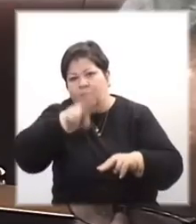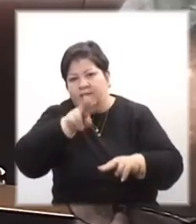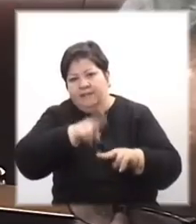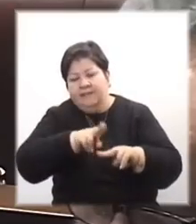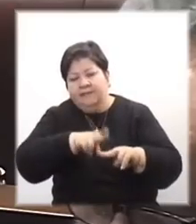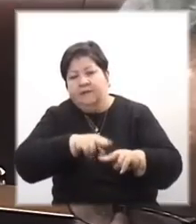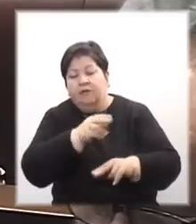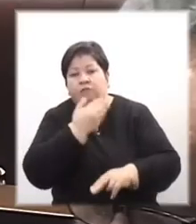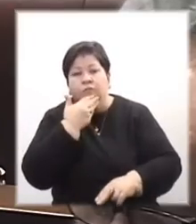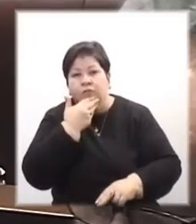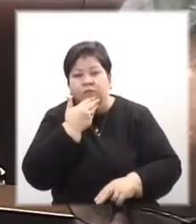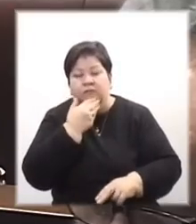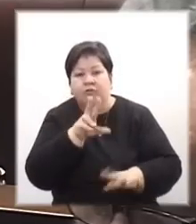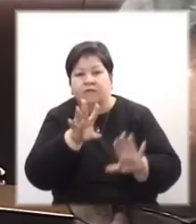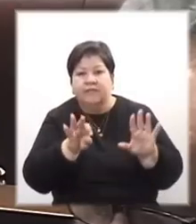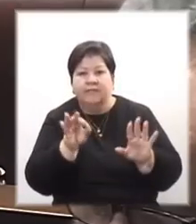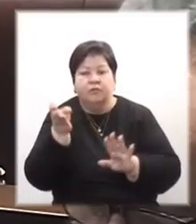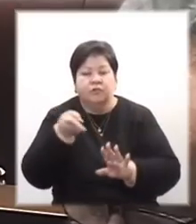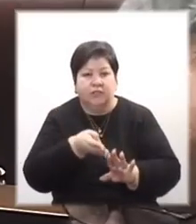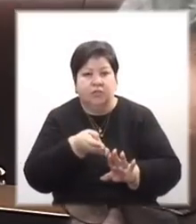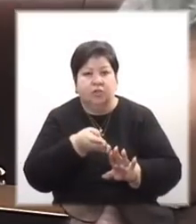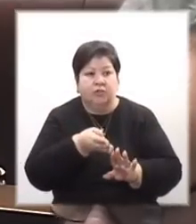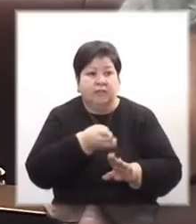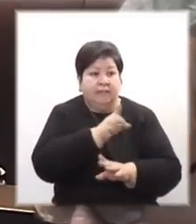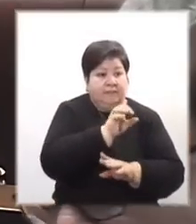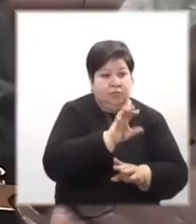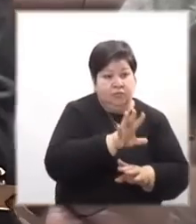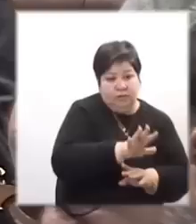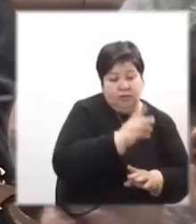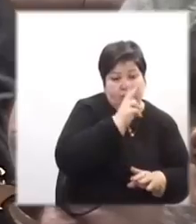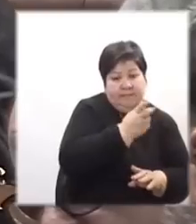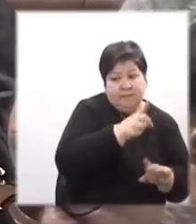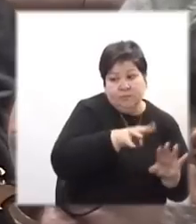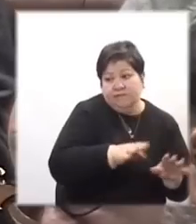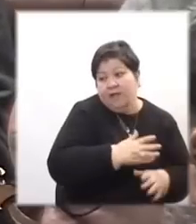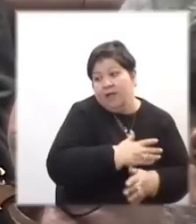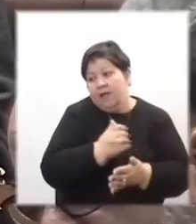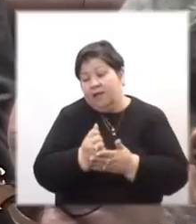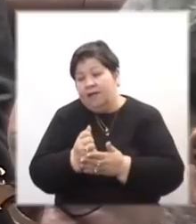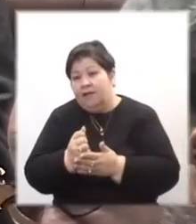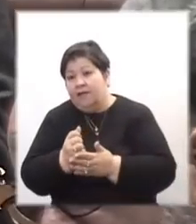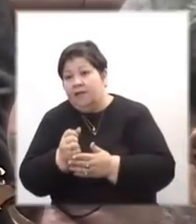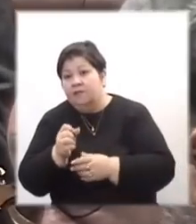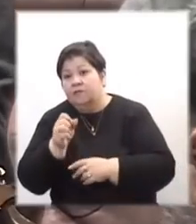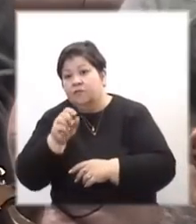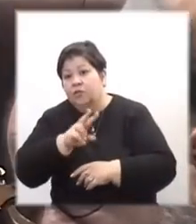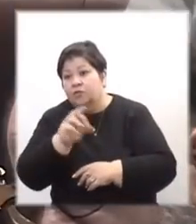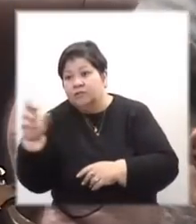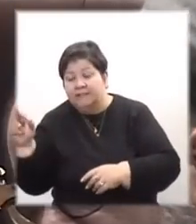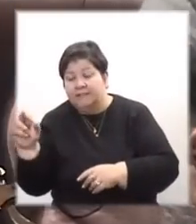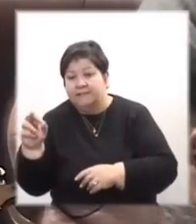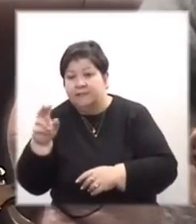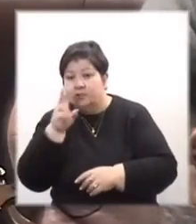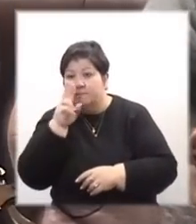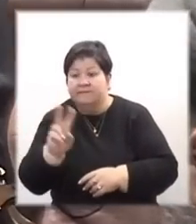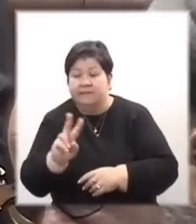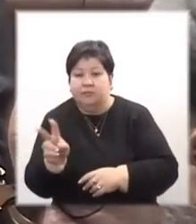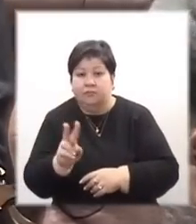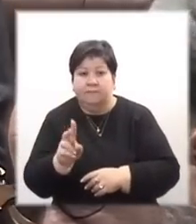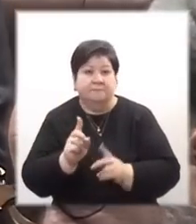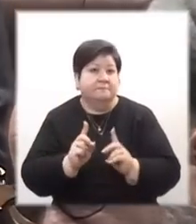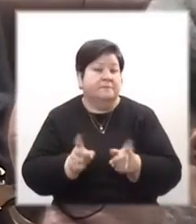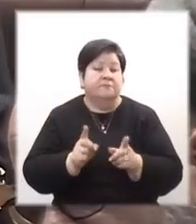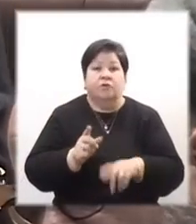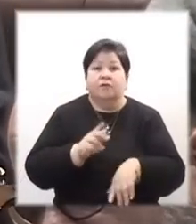aumentaron un 90%. Pasaron de 105 en el 2019 a 200 en el 2022. Según el